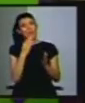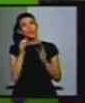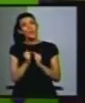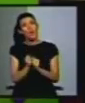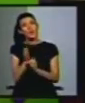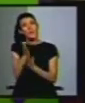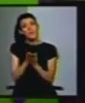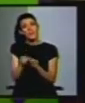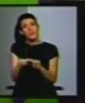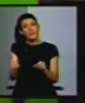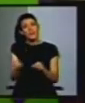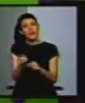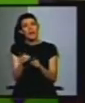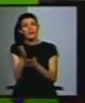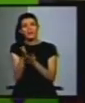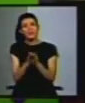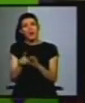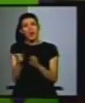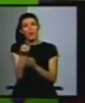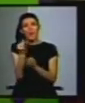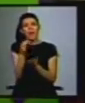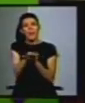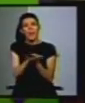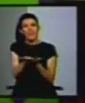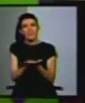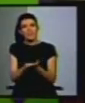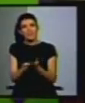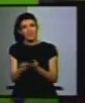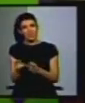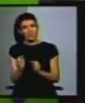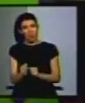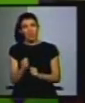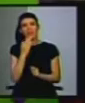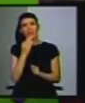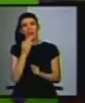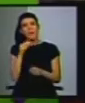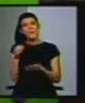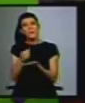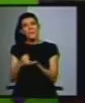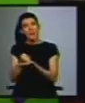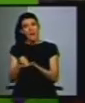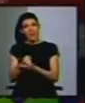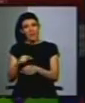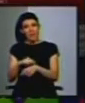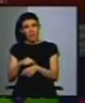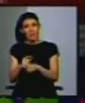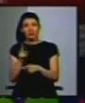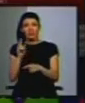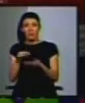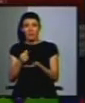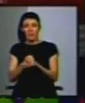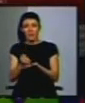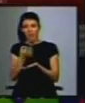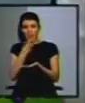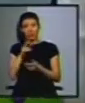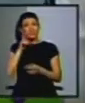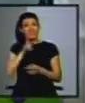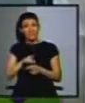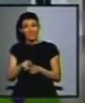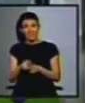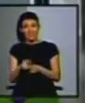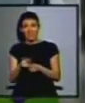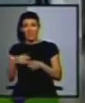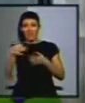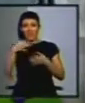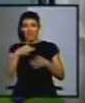las pastillas. El precio tendrá que estar impreso las cajas y los medicamentos sin receta estarán disponibles en las góndolas de las farmacias.